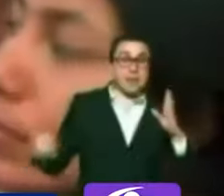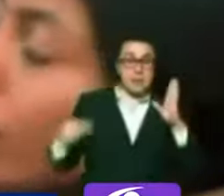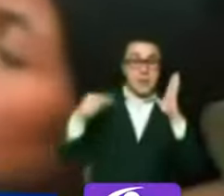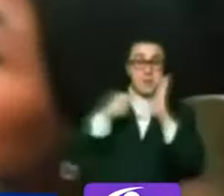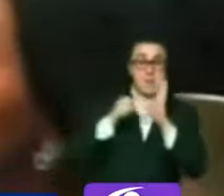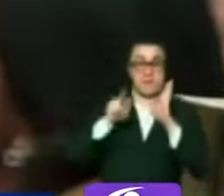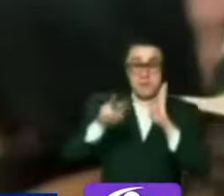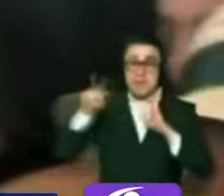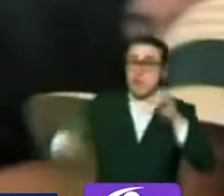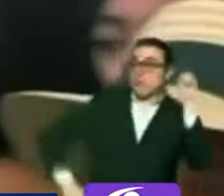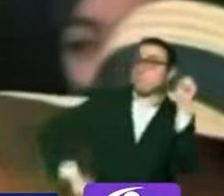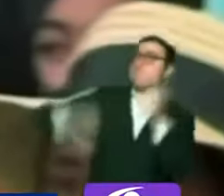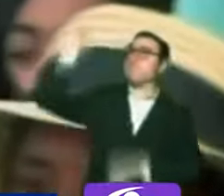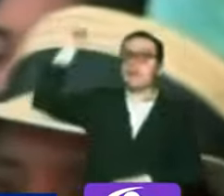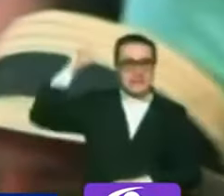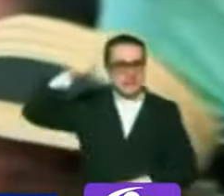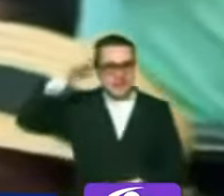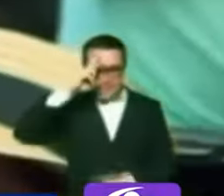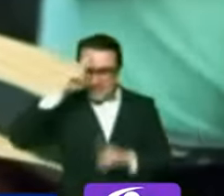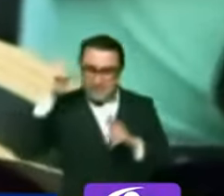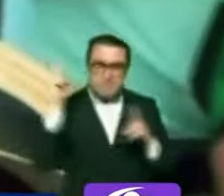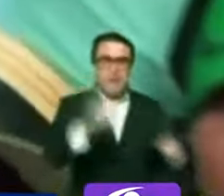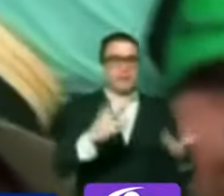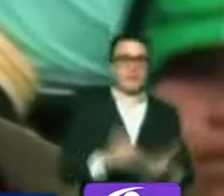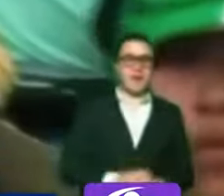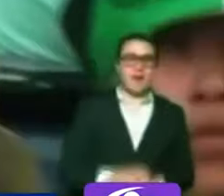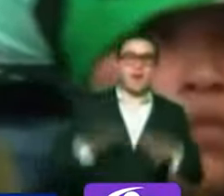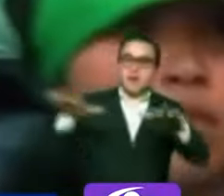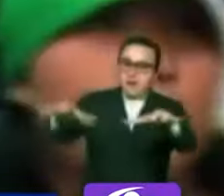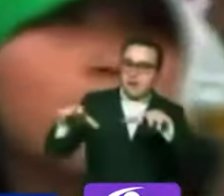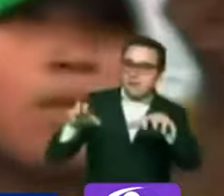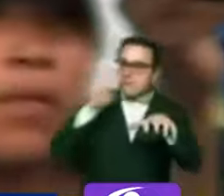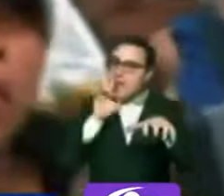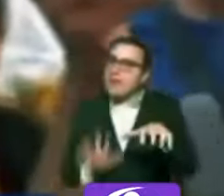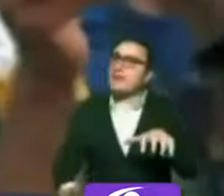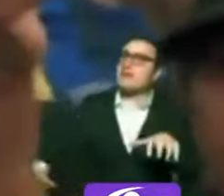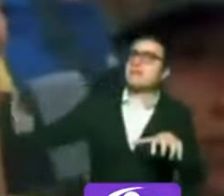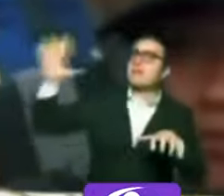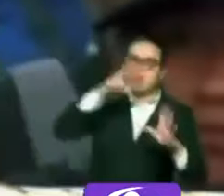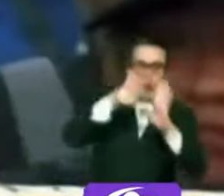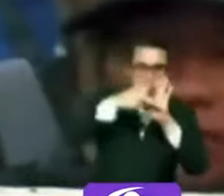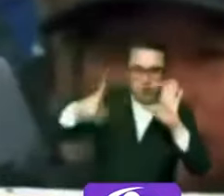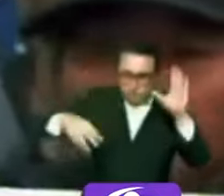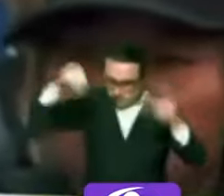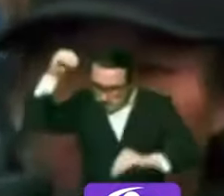respeta y la asamblea nacional Constituyente debe transformar las